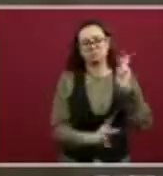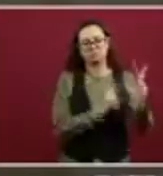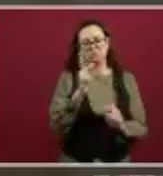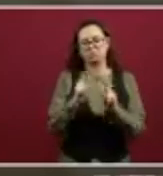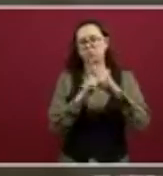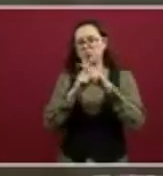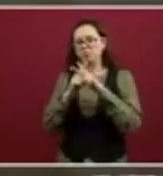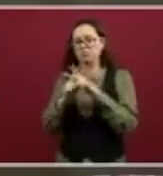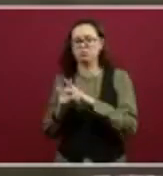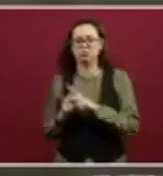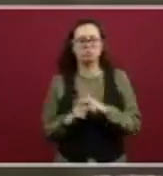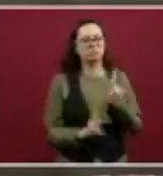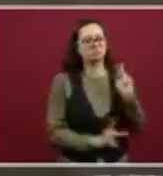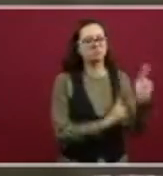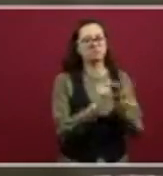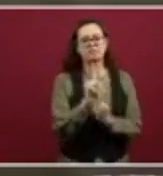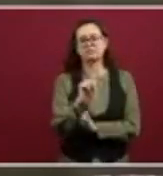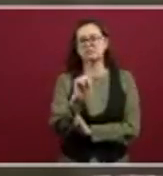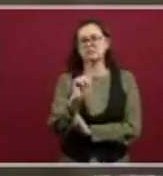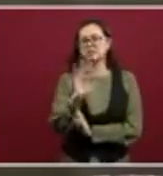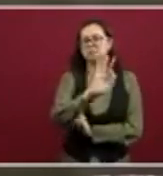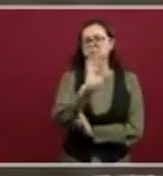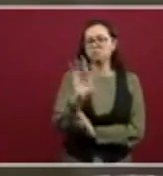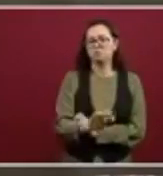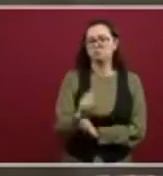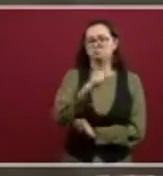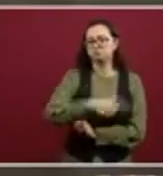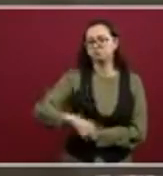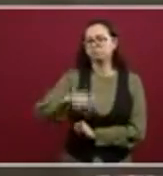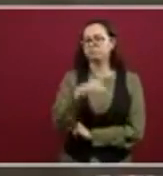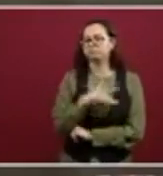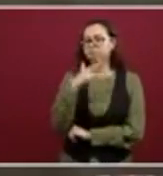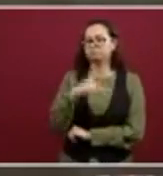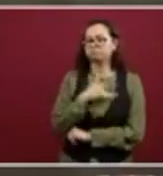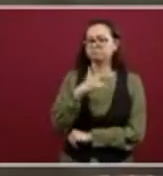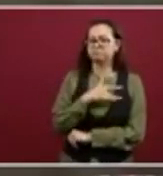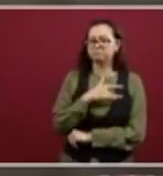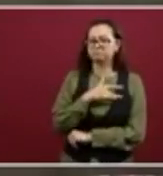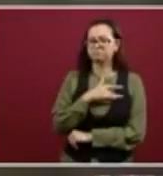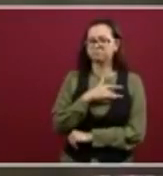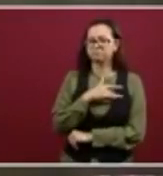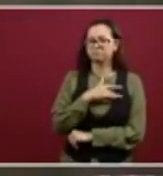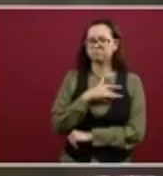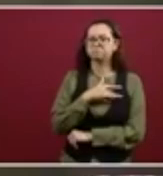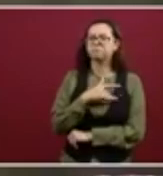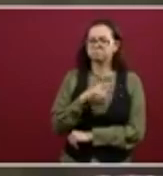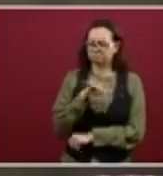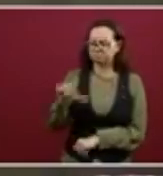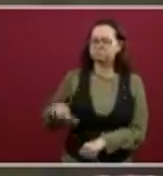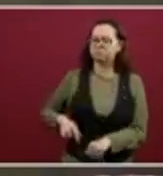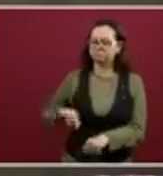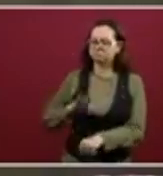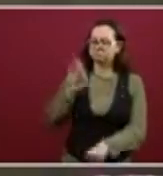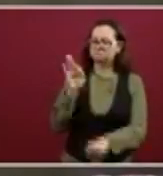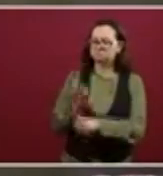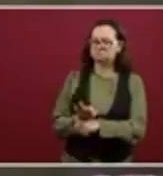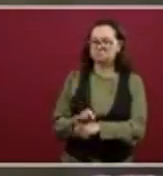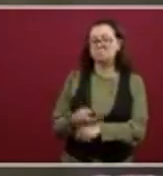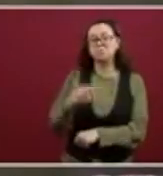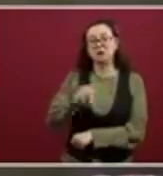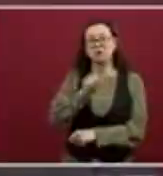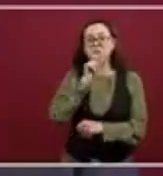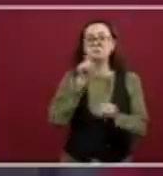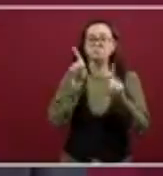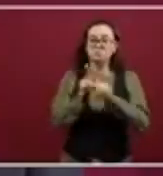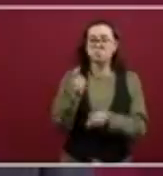los encuestados manifestaron su aval a su gobierno, pero también manifestaron su preocupación